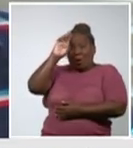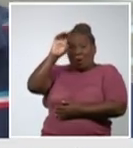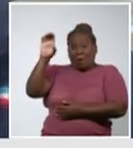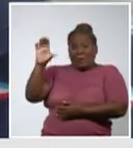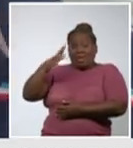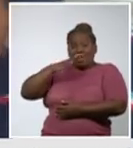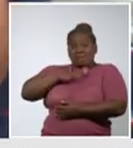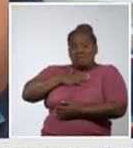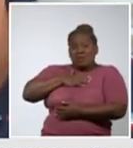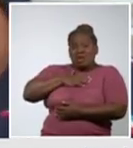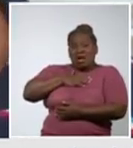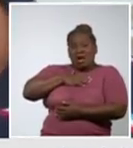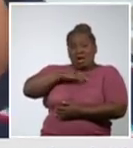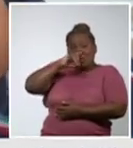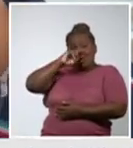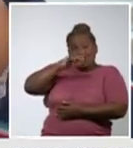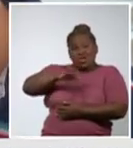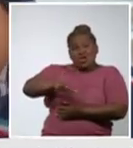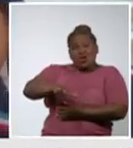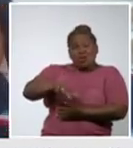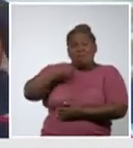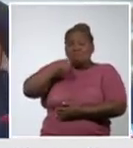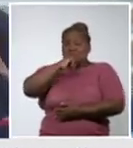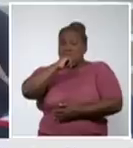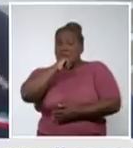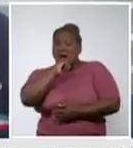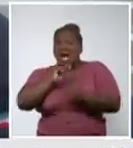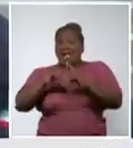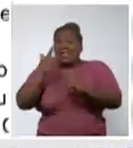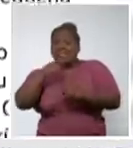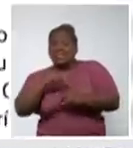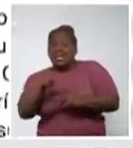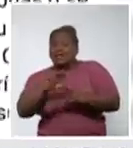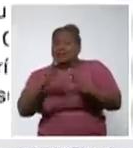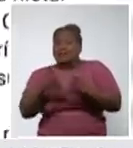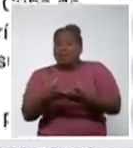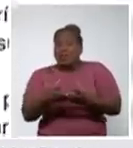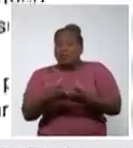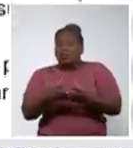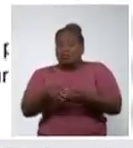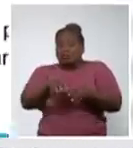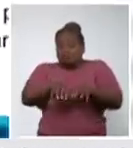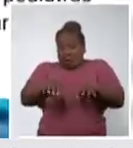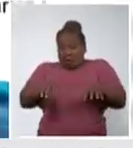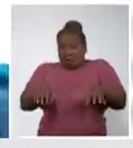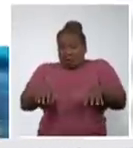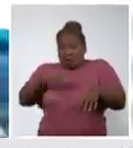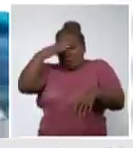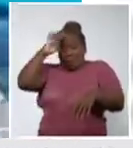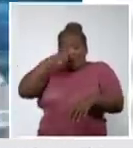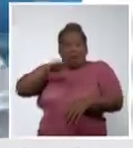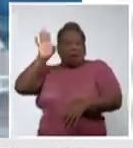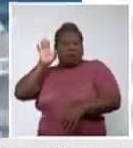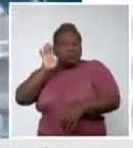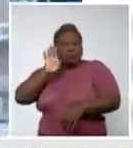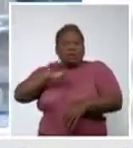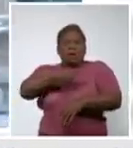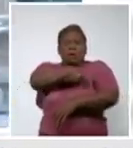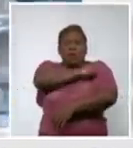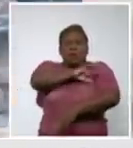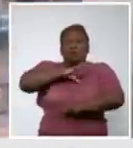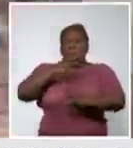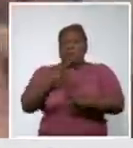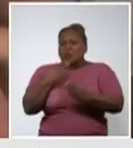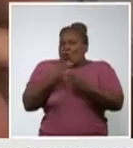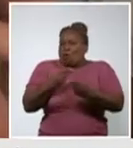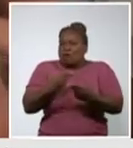que estábamos acá, y mi mamá y la tía que también estuvieron en el centro de aislamiento. Cuando Cuba conoció el suceso, fueron muchos los votos de confianza